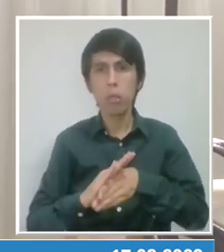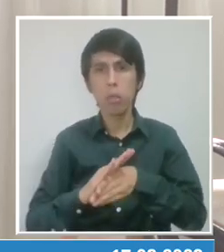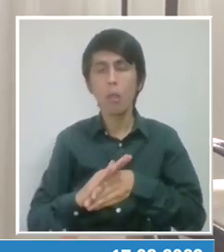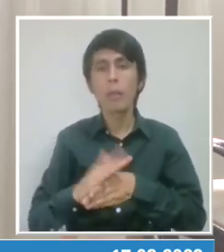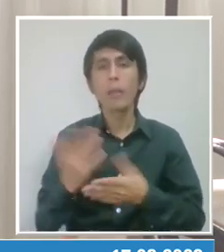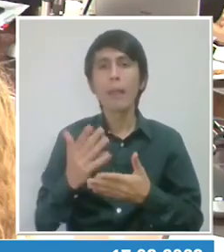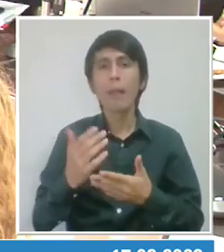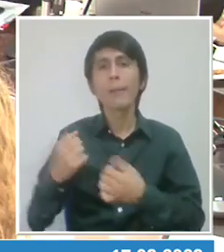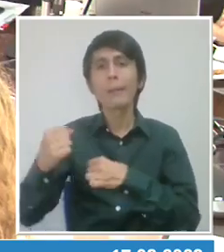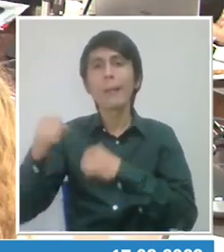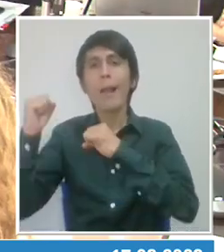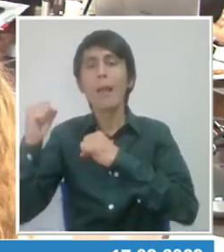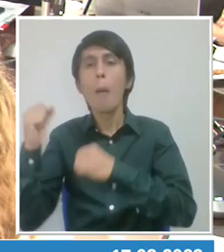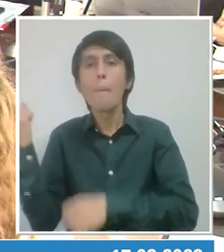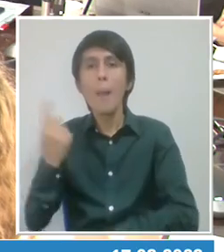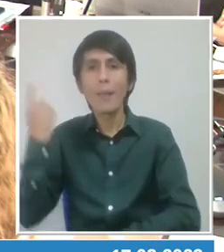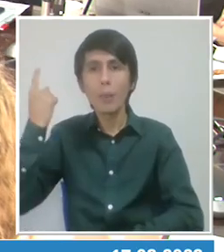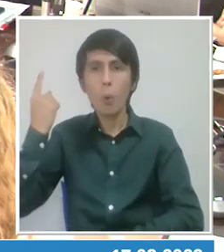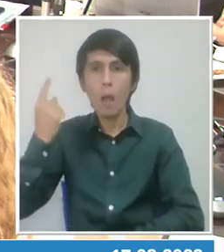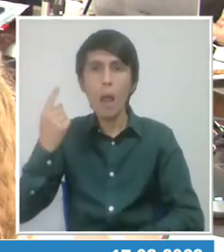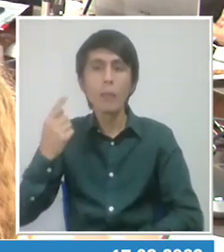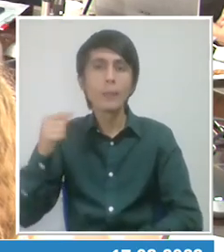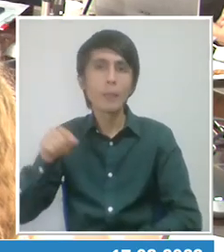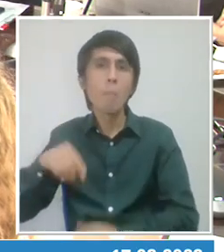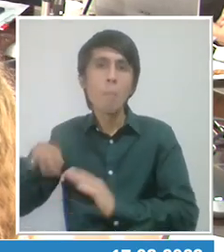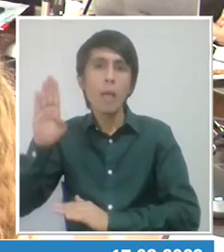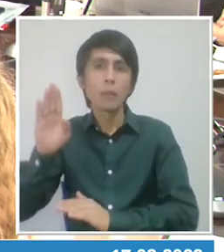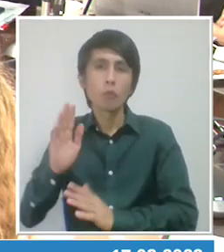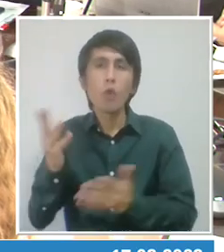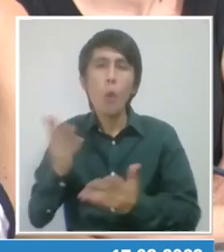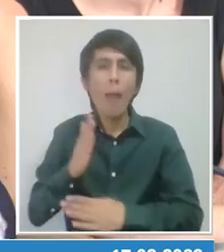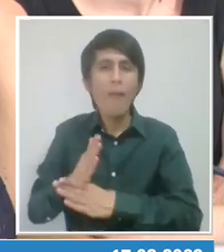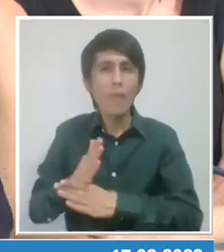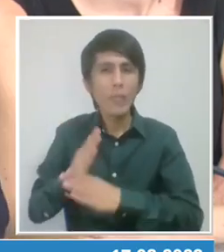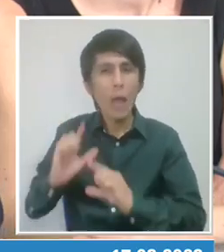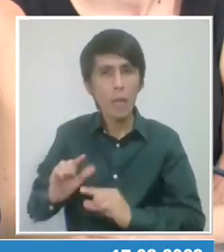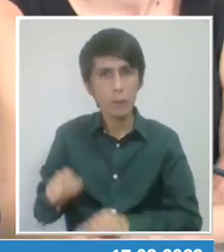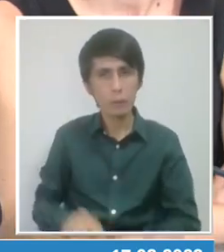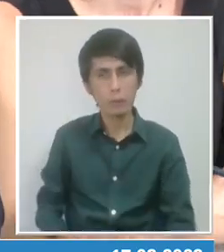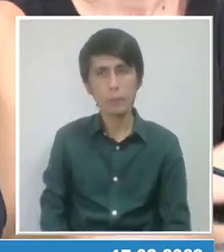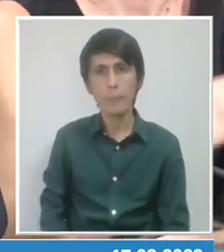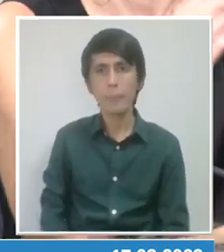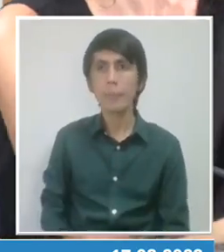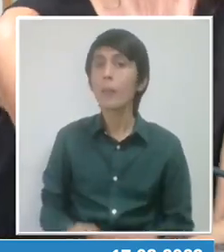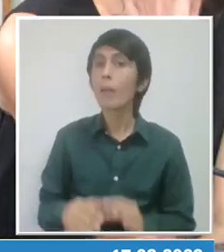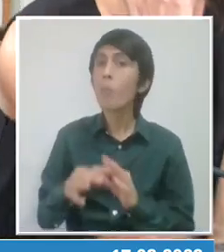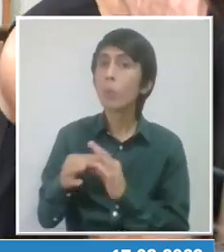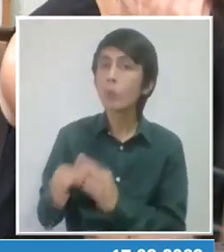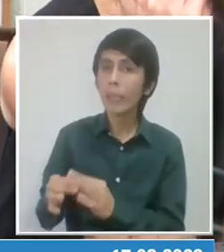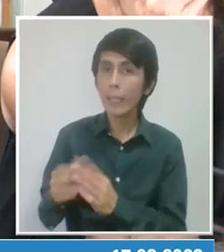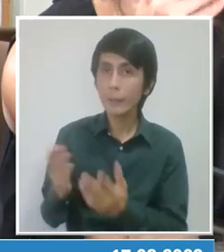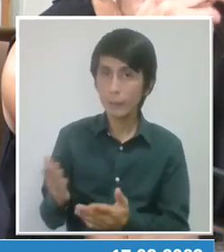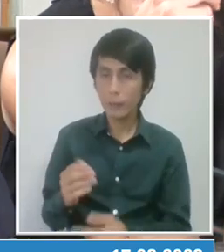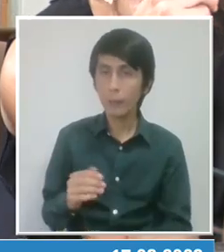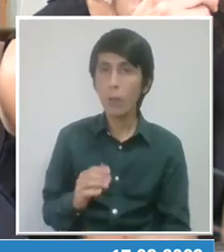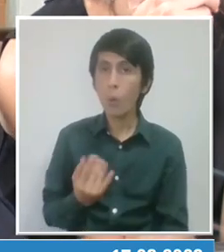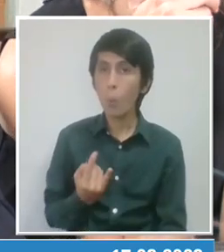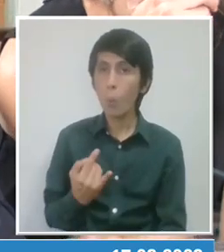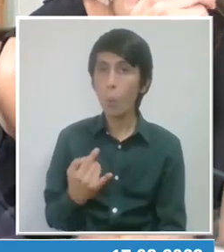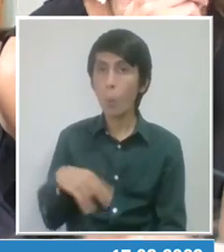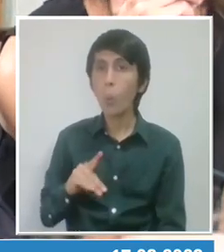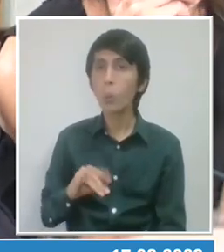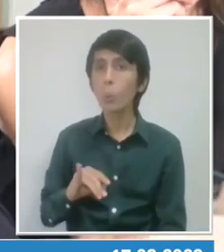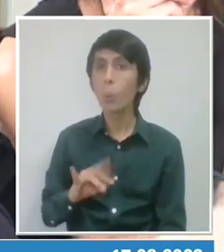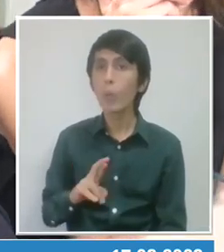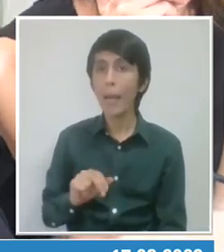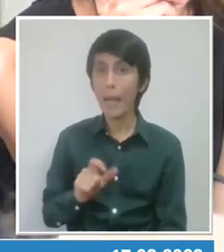gracias. Muchas gracias, comisionado Andurraga. Yo voy a sumar para esta primera ronda, y de hecho tenía la misma